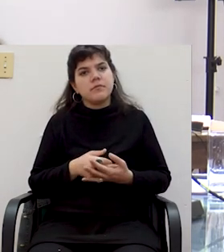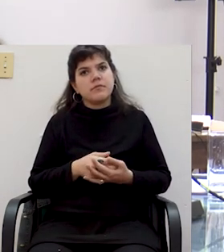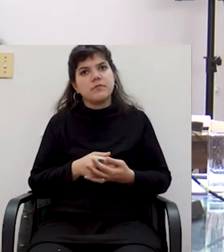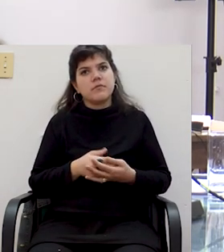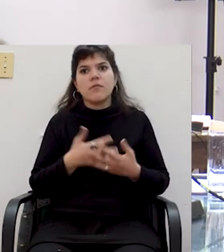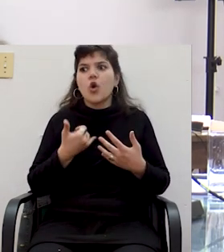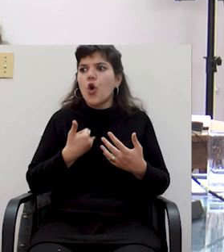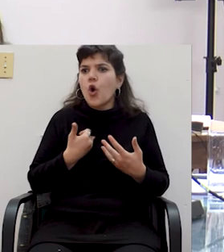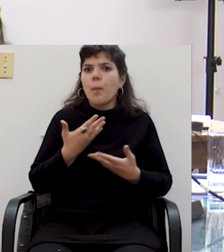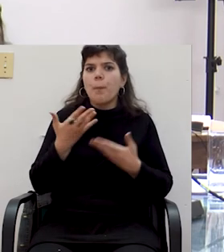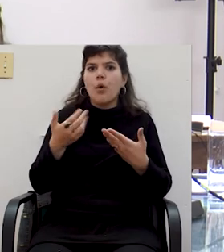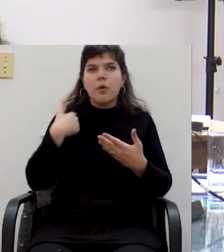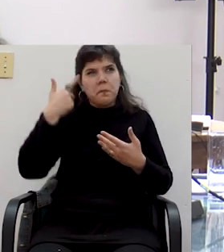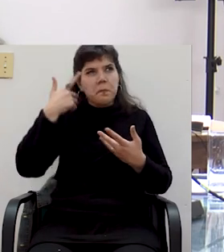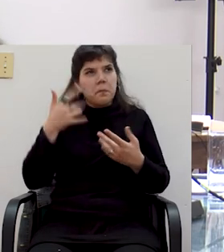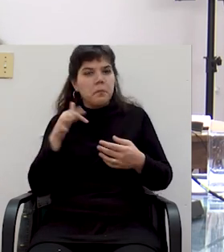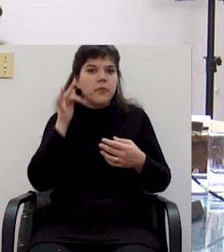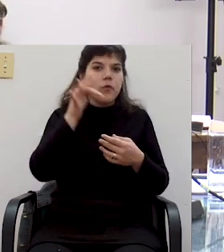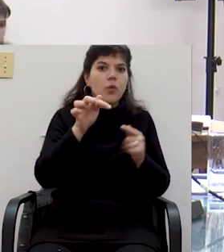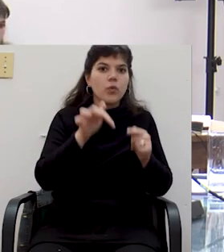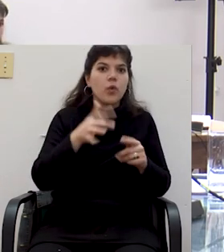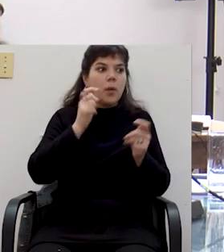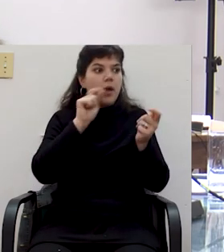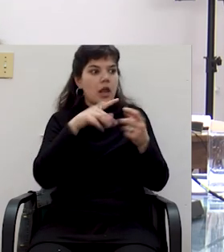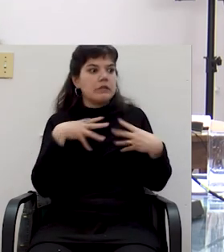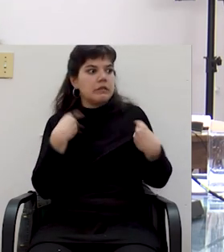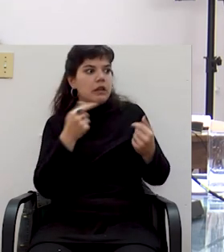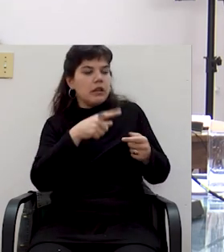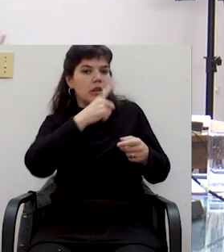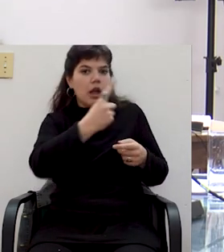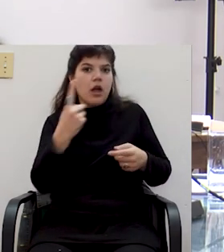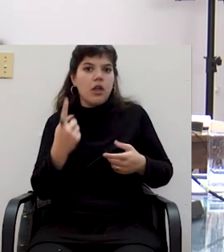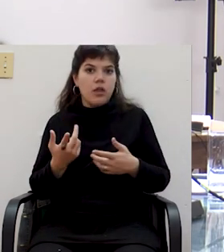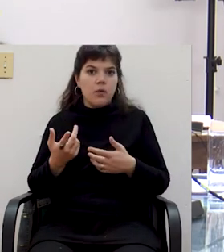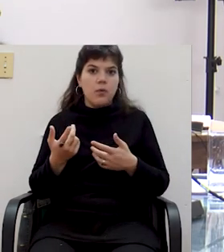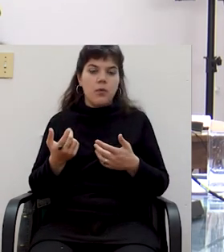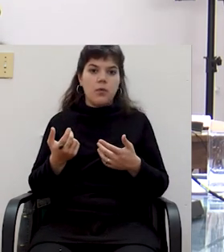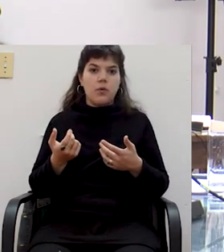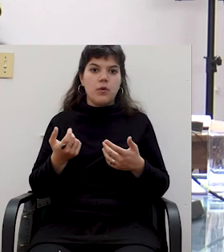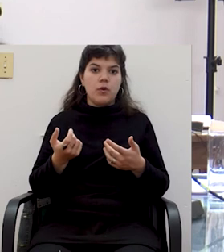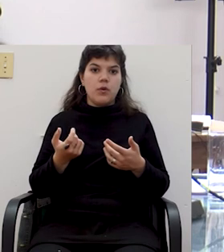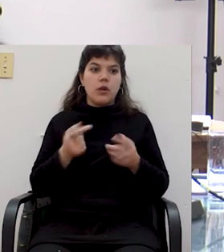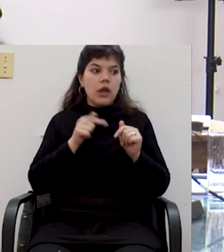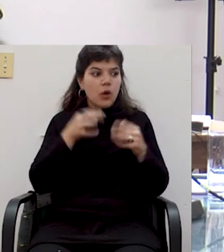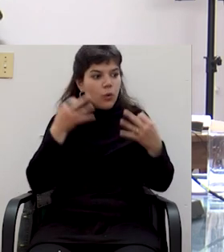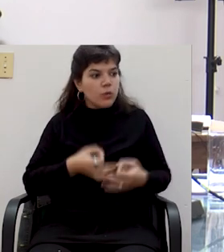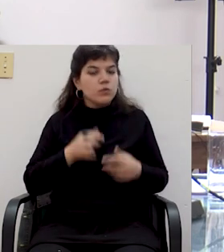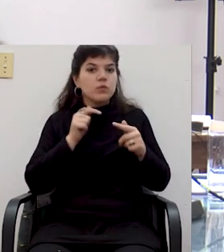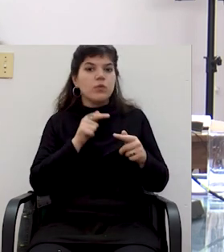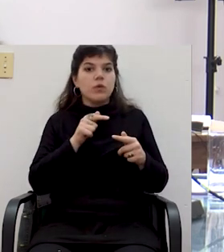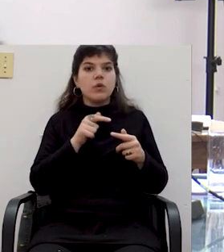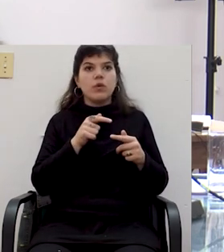¿Qué mecanismos tenemos previstos para detectar justamente esos sentires, esos que justamente posibilitan